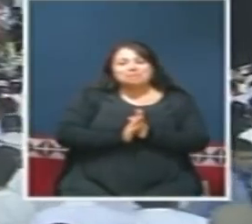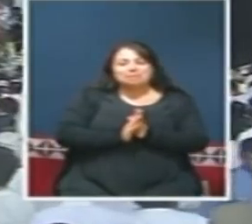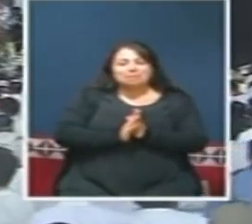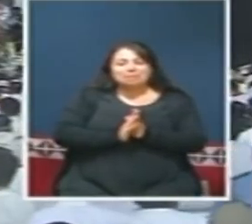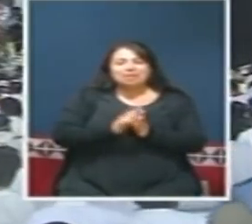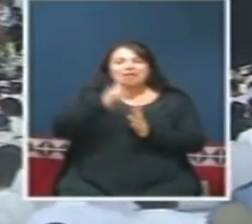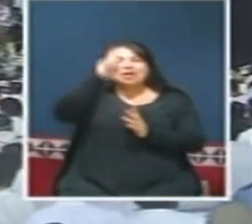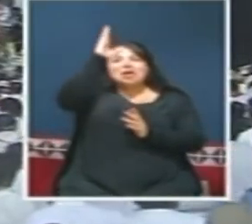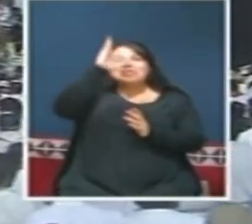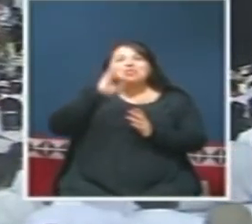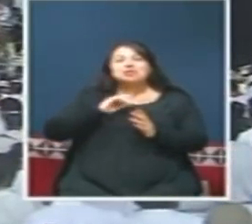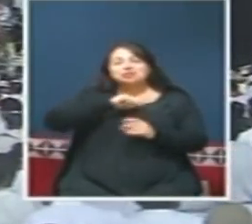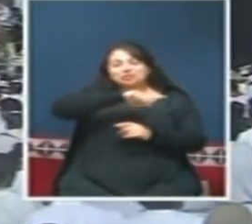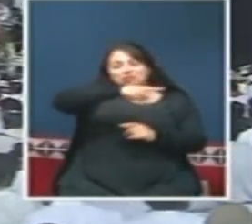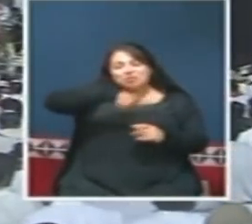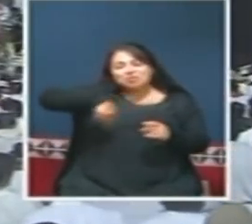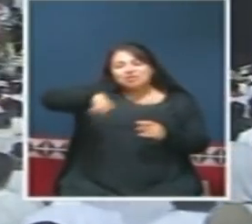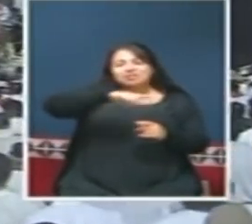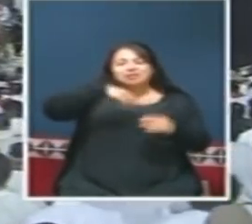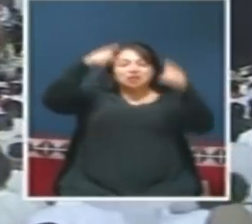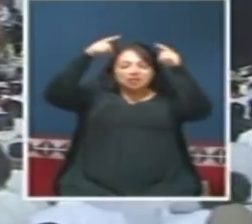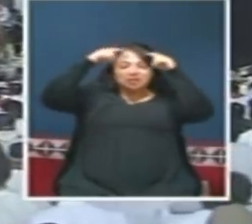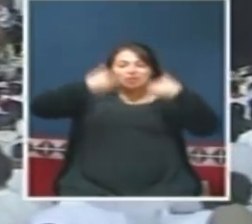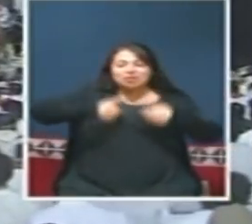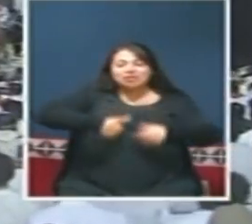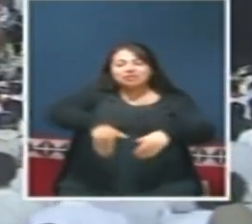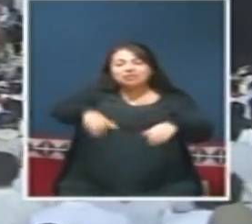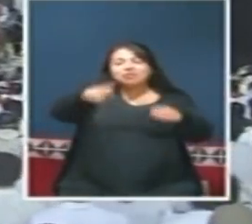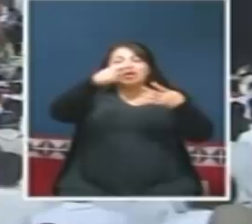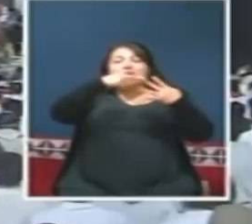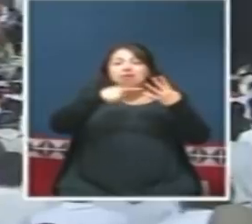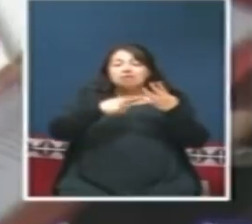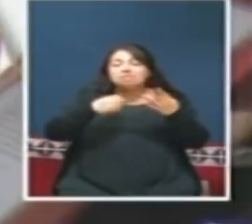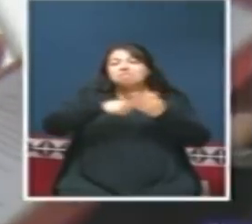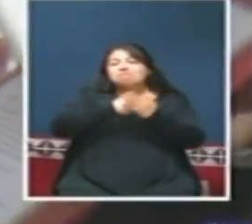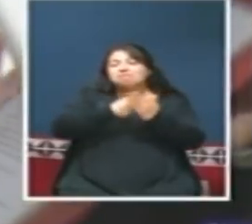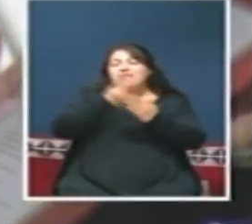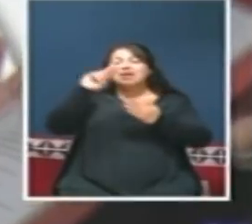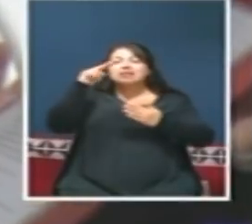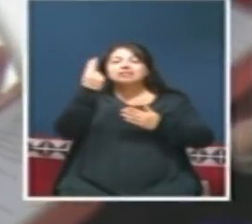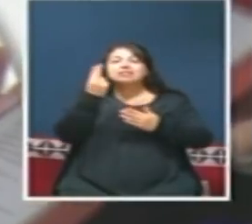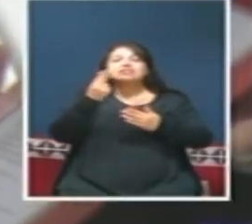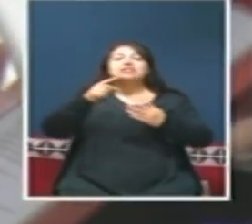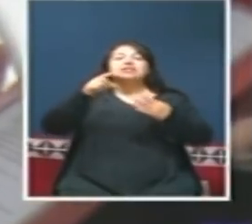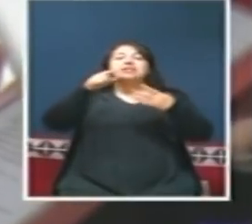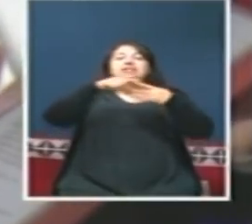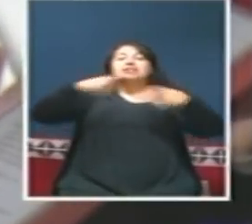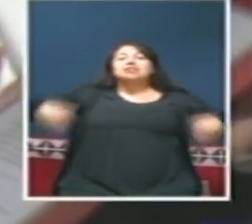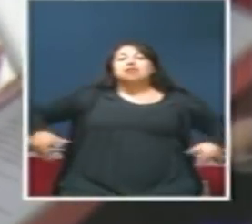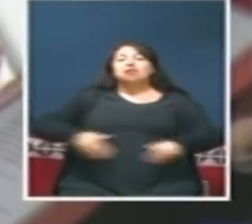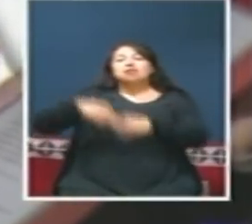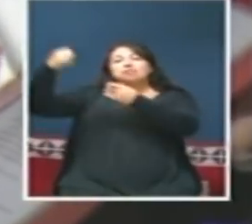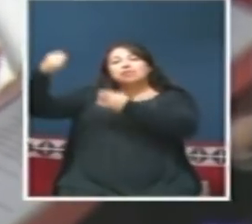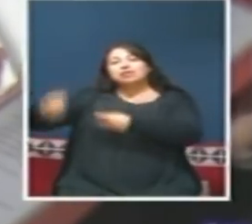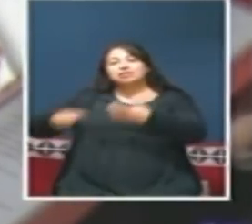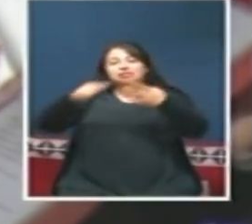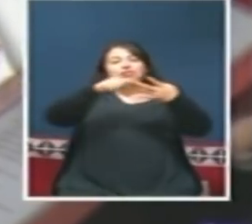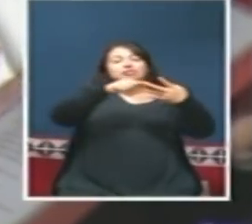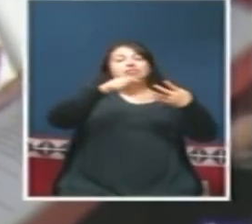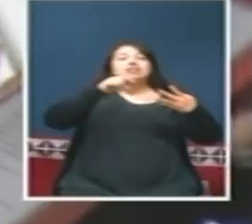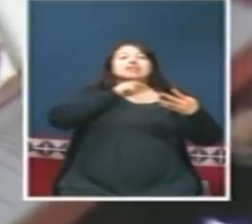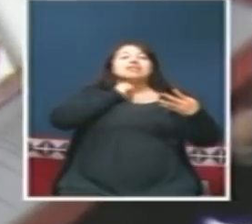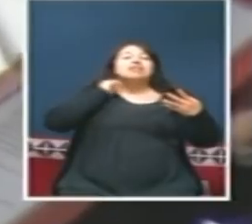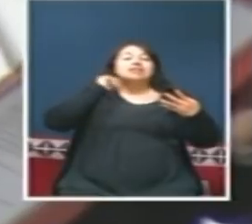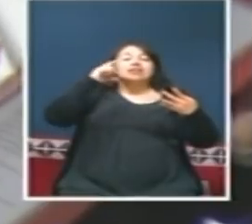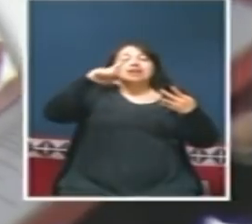Dios nuestro, que en los beatos mártires Enrique Hanger, obispo Carlos de Dios, Gabriel José